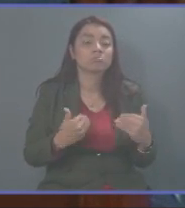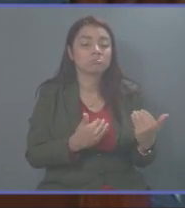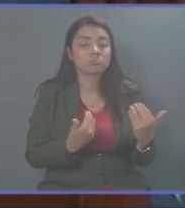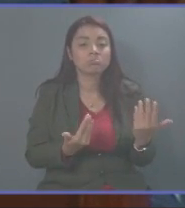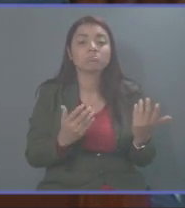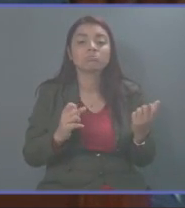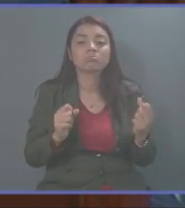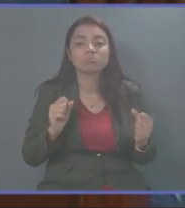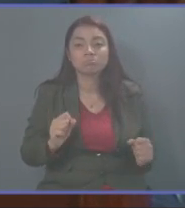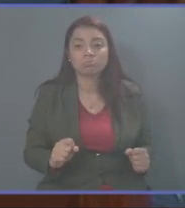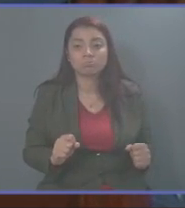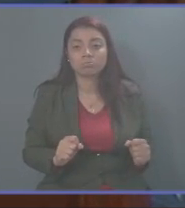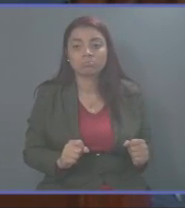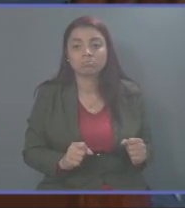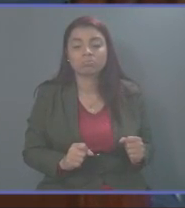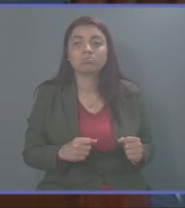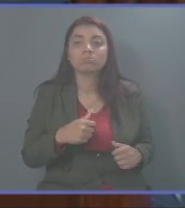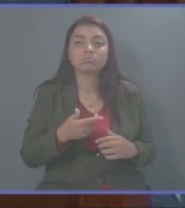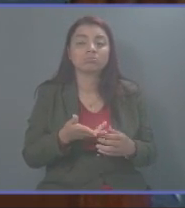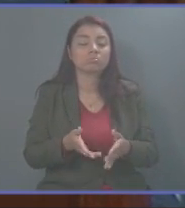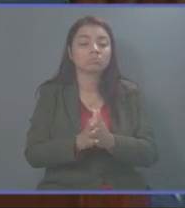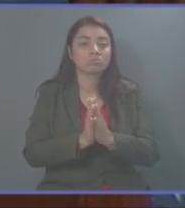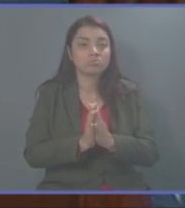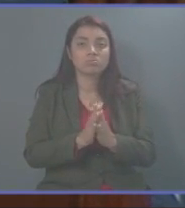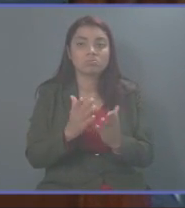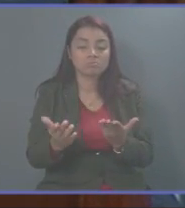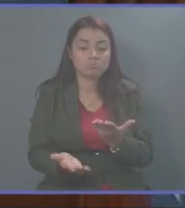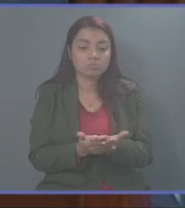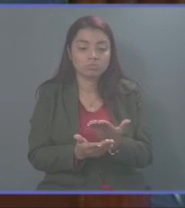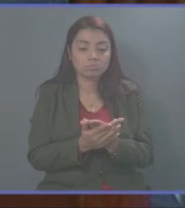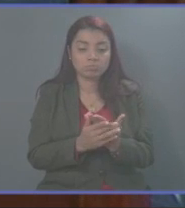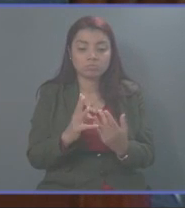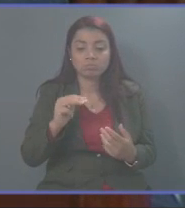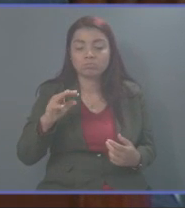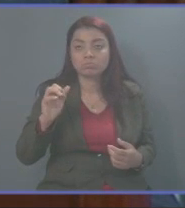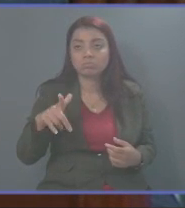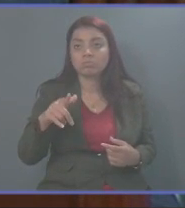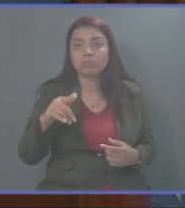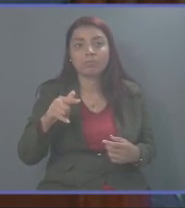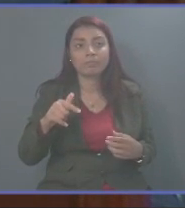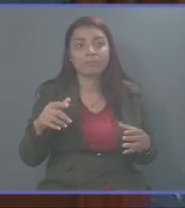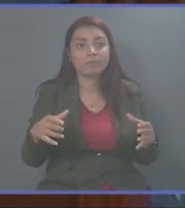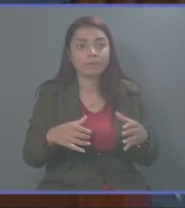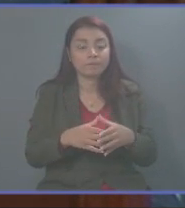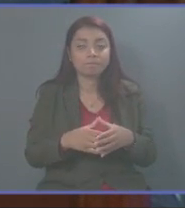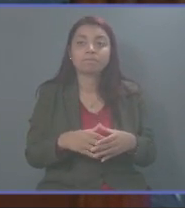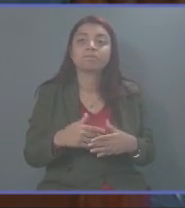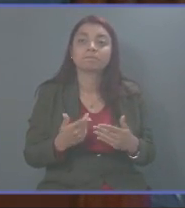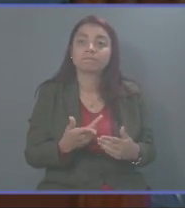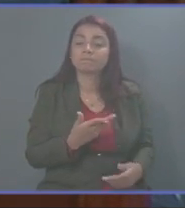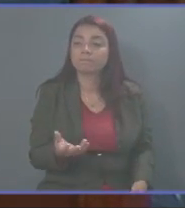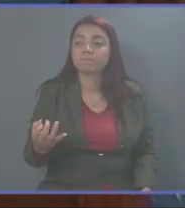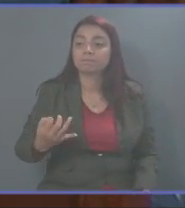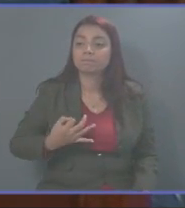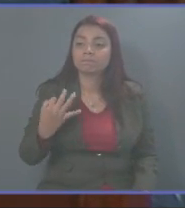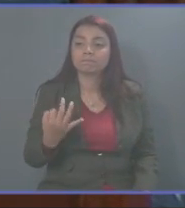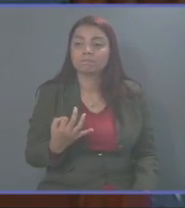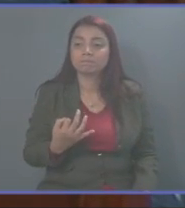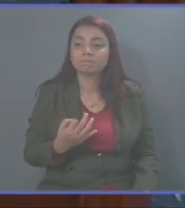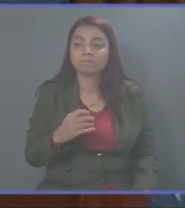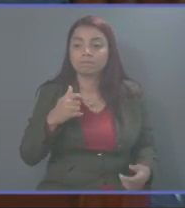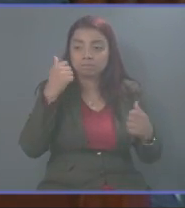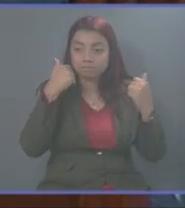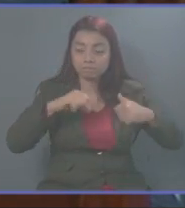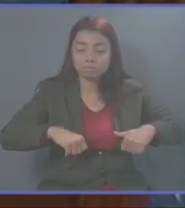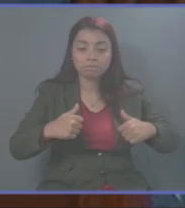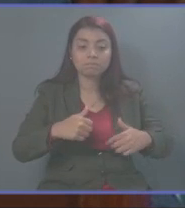oír notificaciones. A dicha solicitud se le adjuntará el manual de gestión integral de residuos que requiere le sea